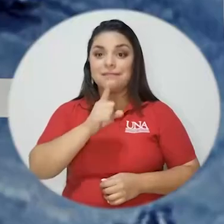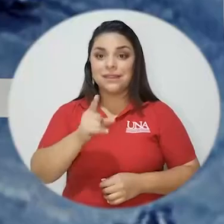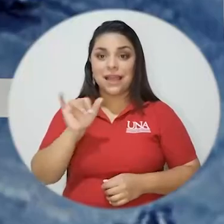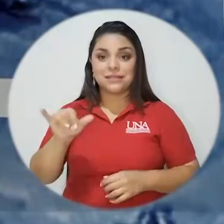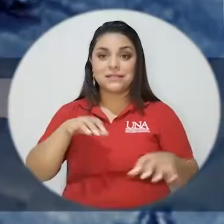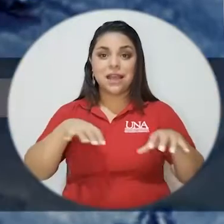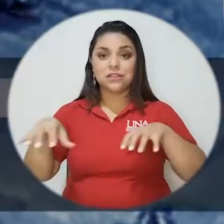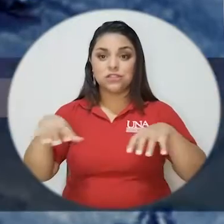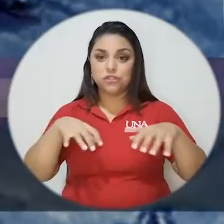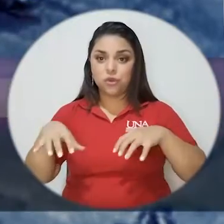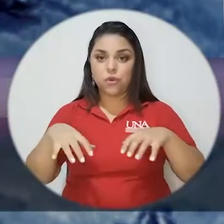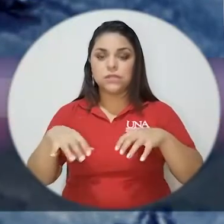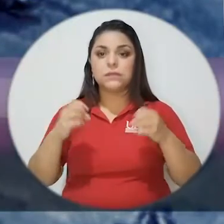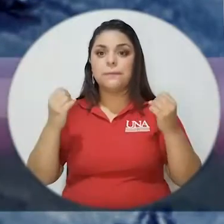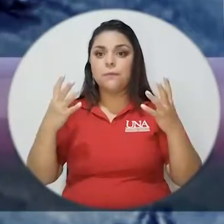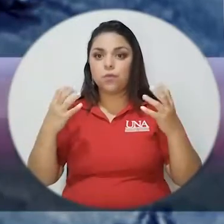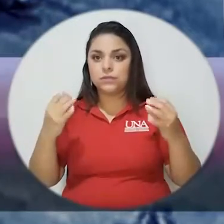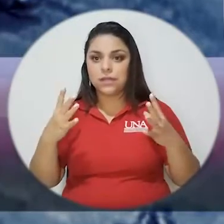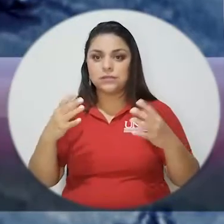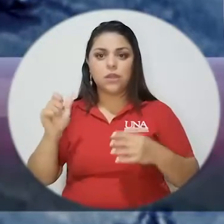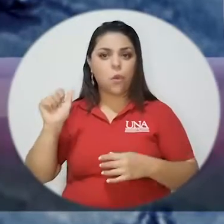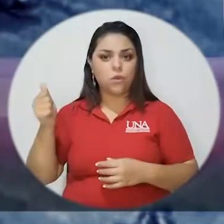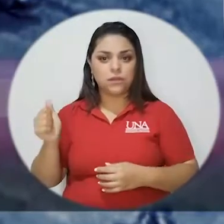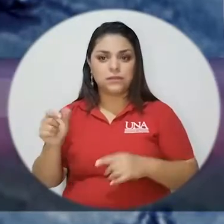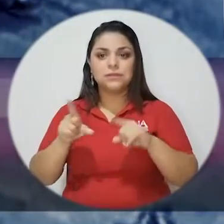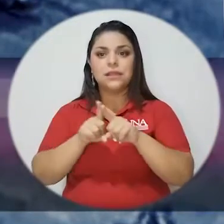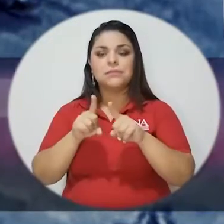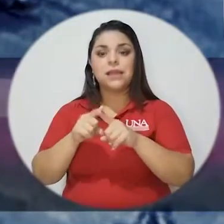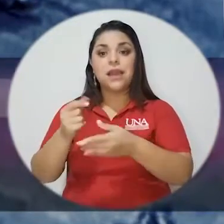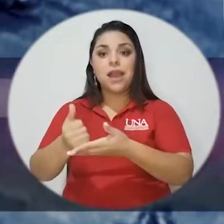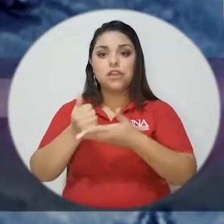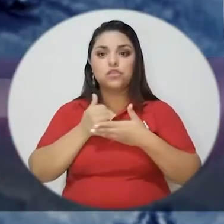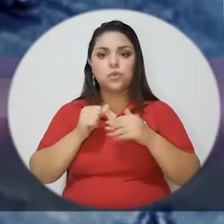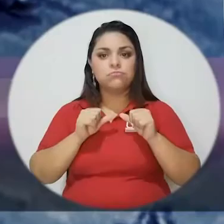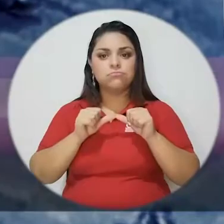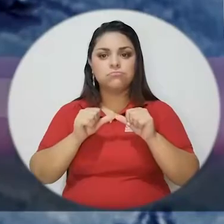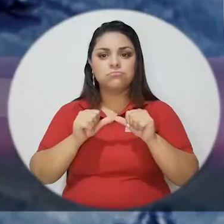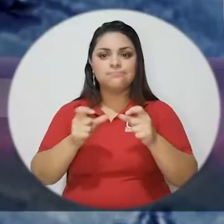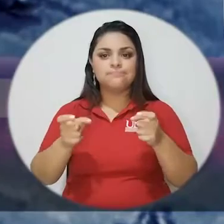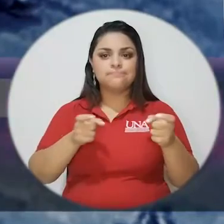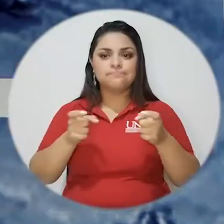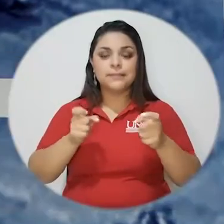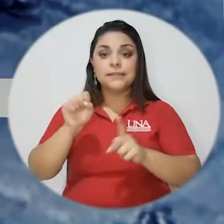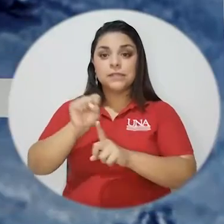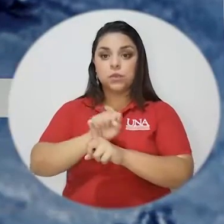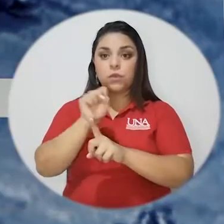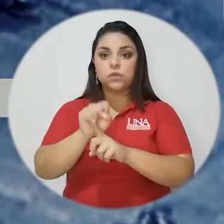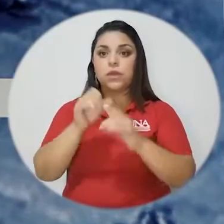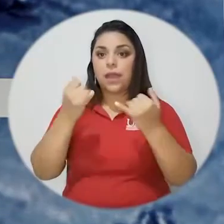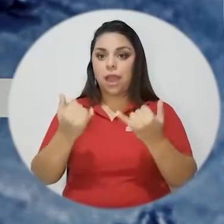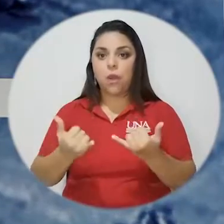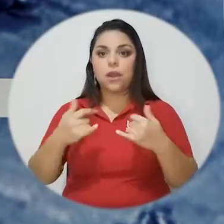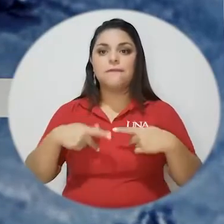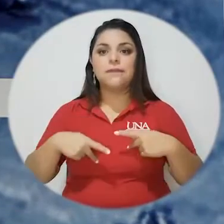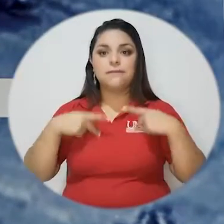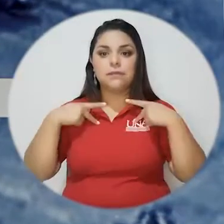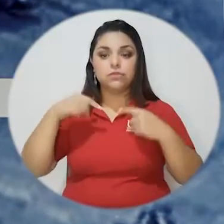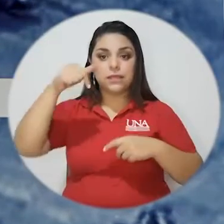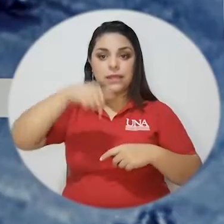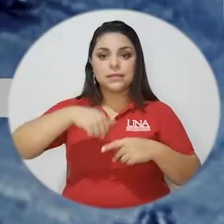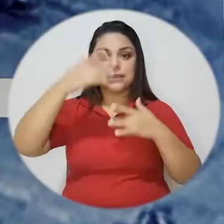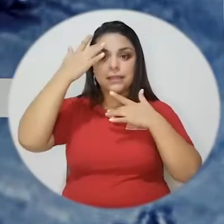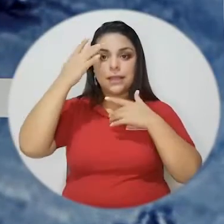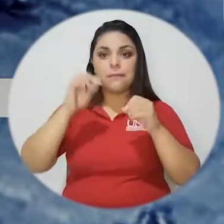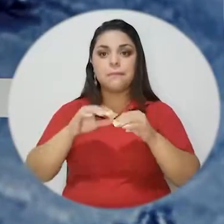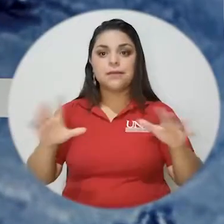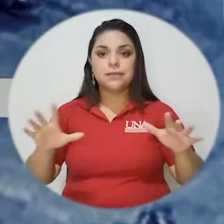En definitiva, pues estas acciones, ¿verdad? Estas y muchas otras, pues ayudan a contener una situación como la que vivimos en